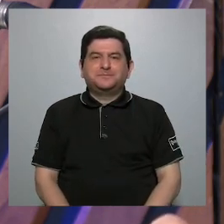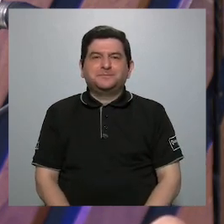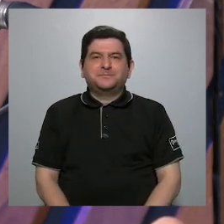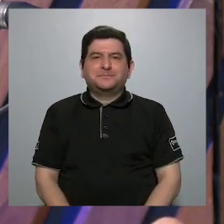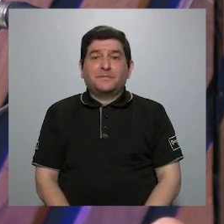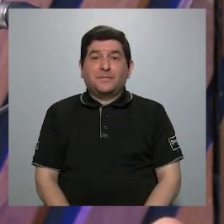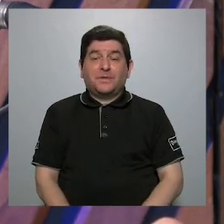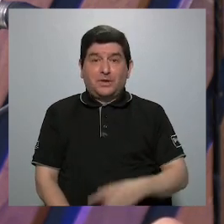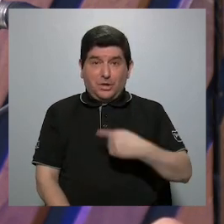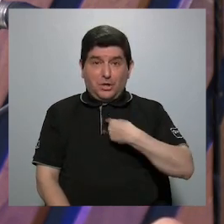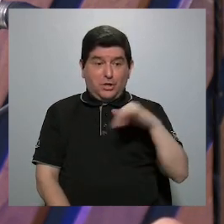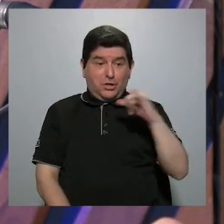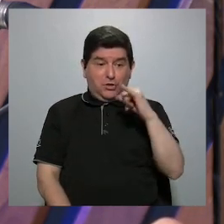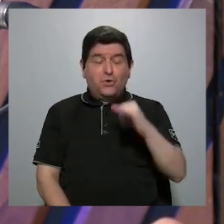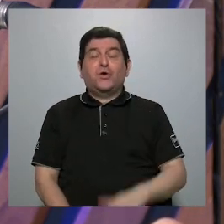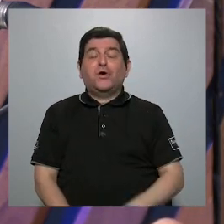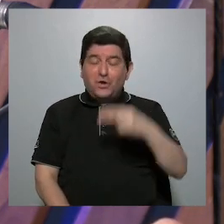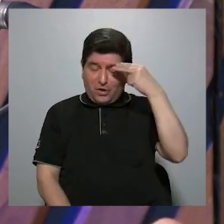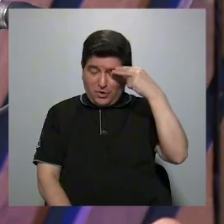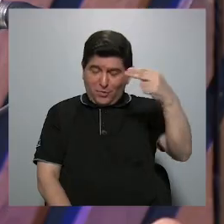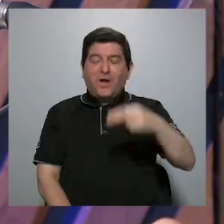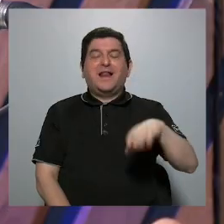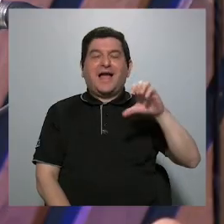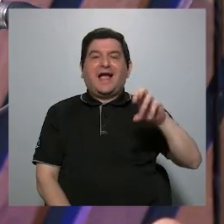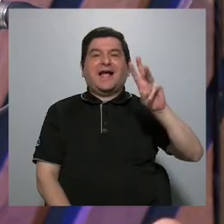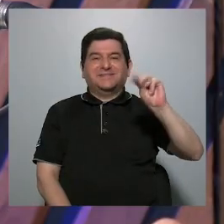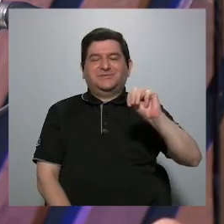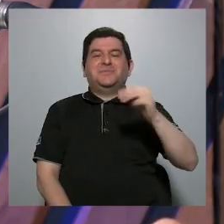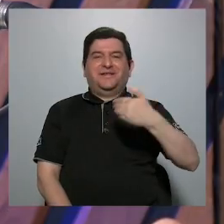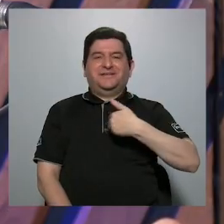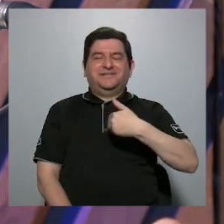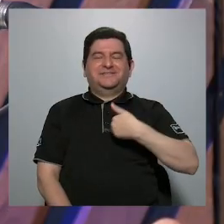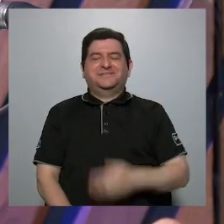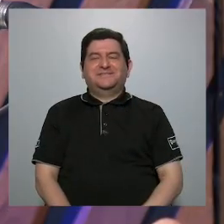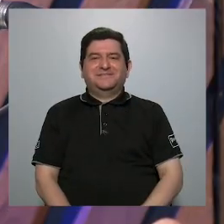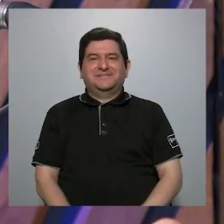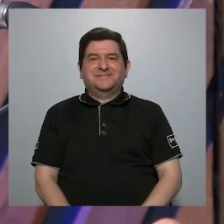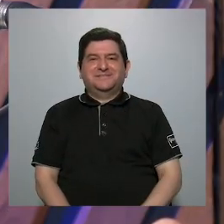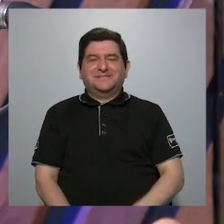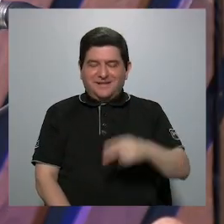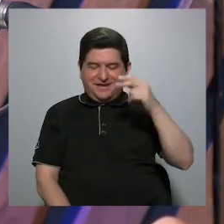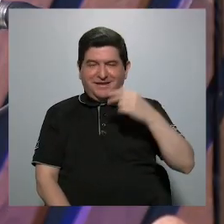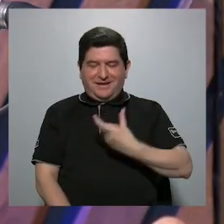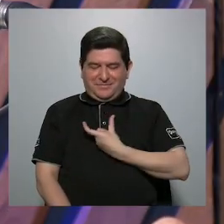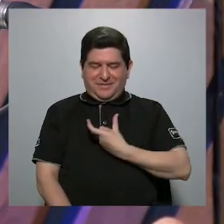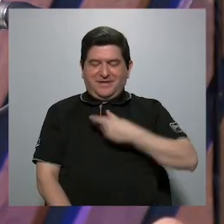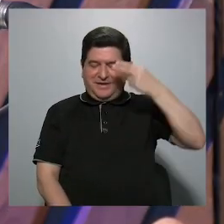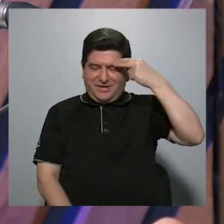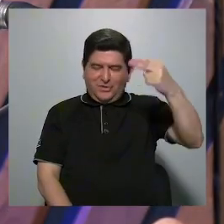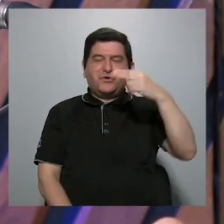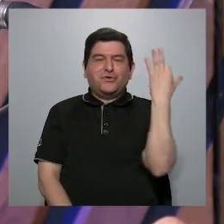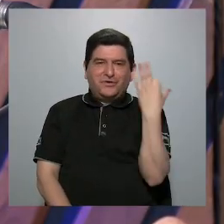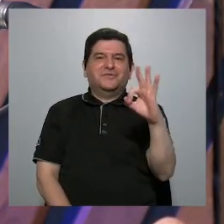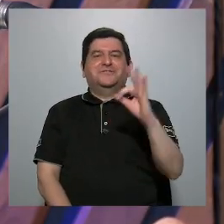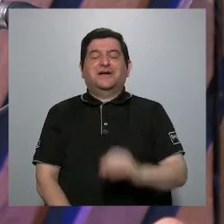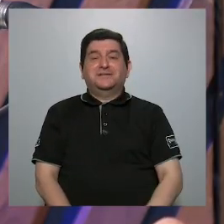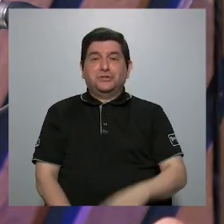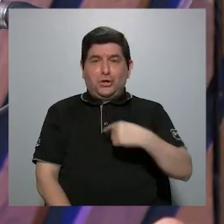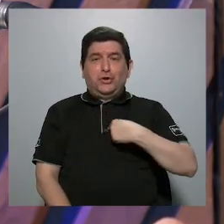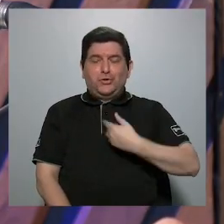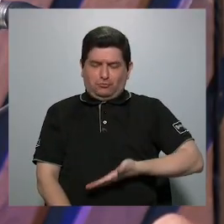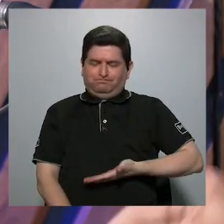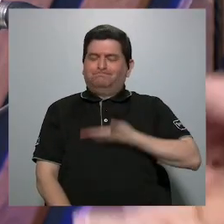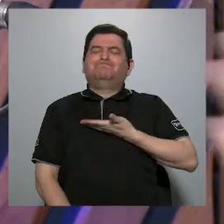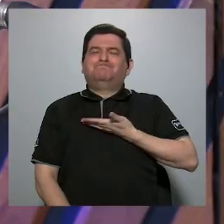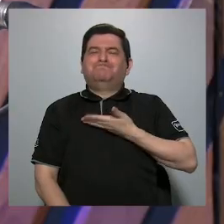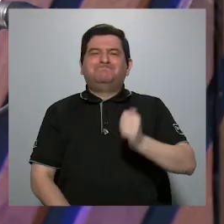yo ostento la misma condecoración que tenía Castro Madrid, la Legión de Honor francesa, de lo cual